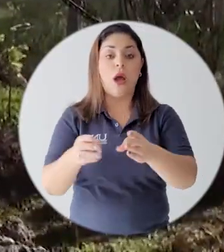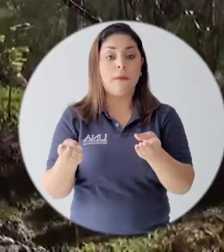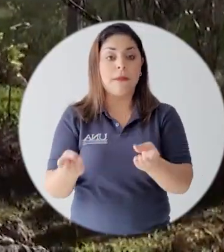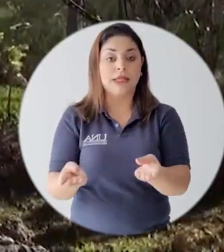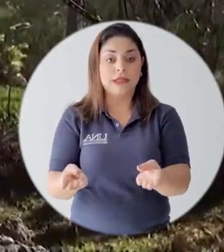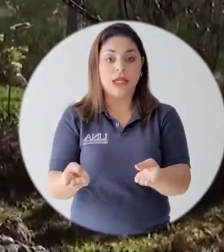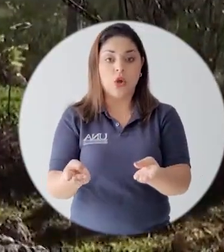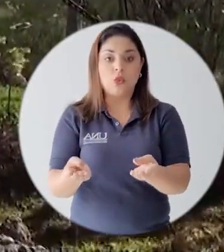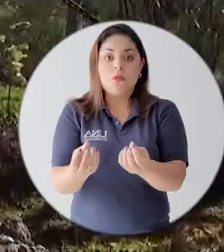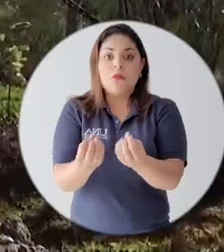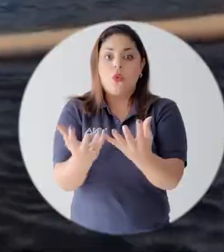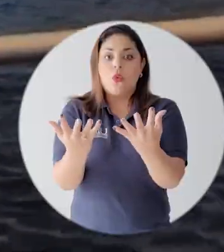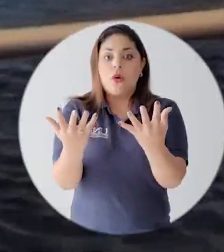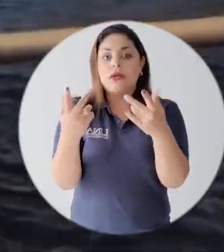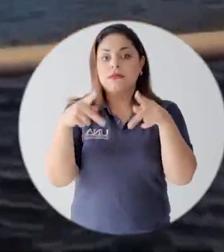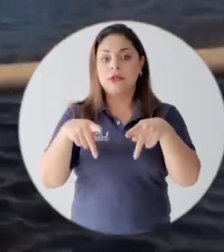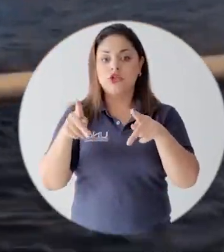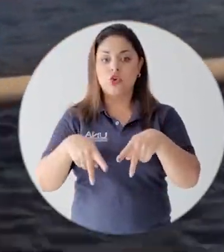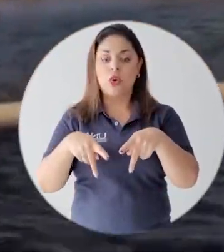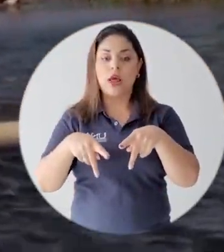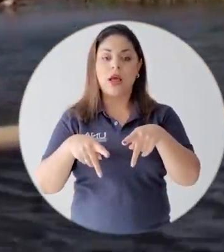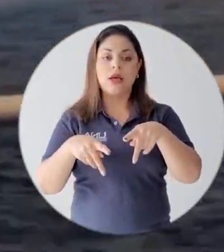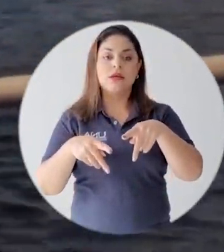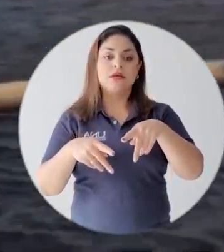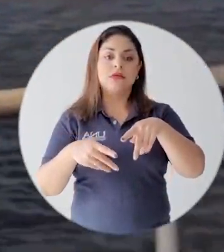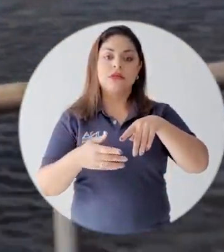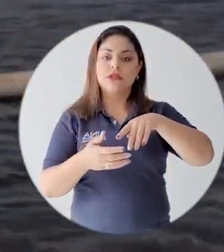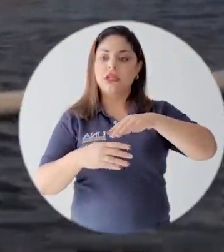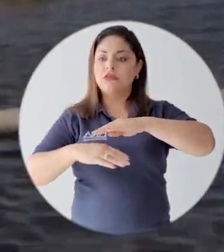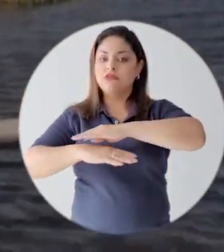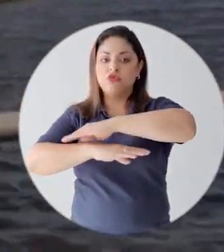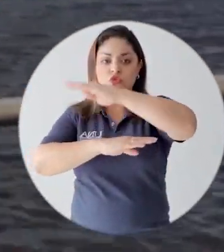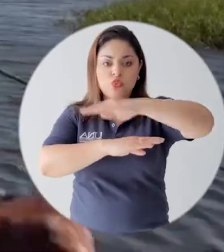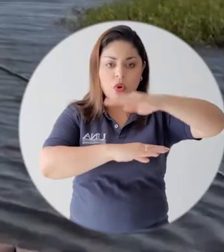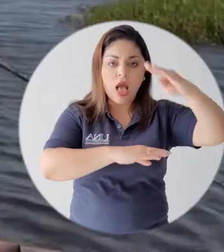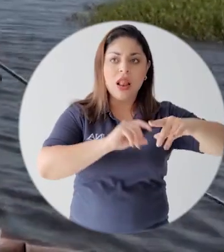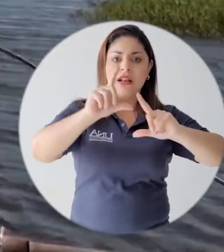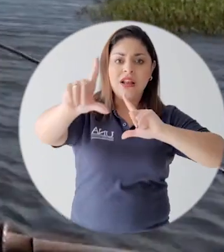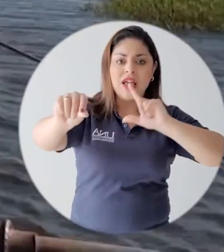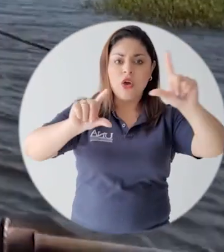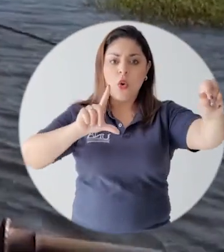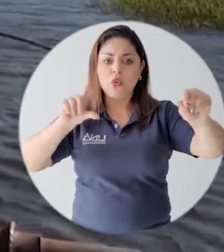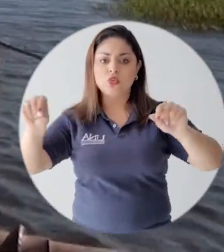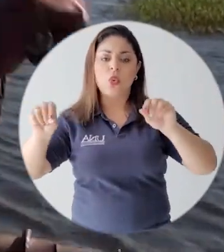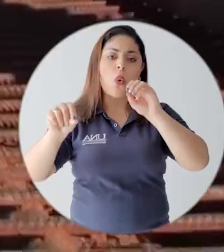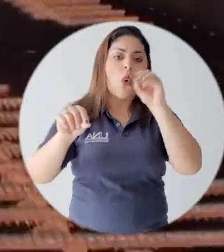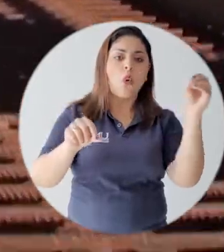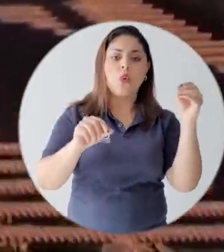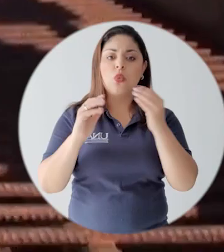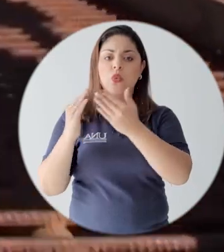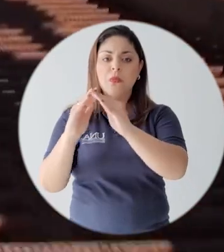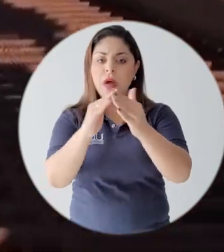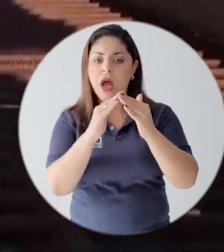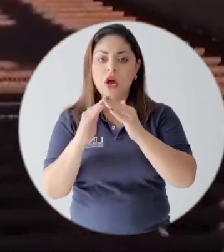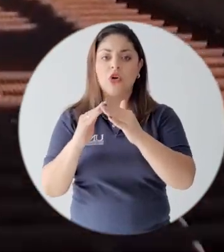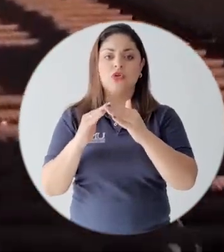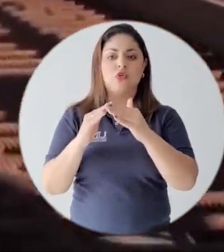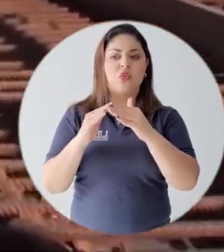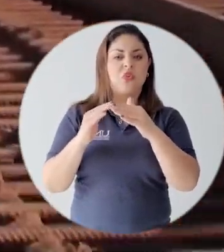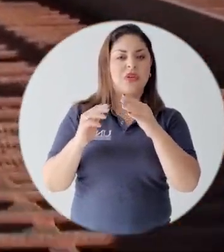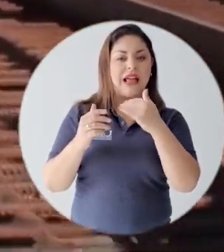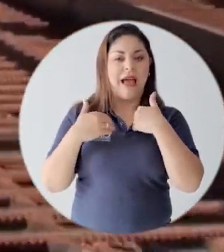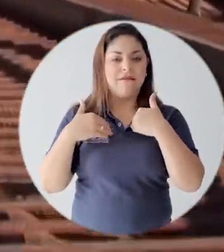de bachiller, cantidad de muchachos de las zonas rurales, de las zonas urbano, deprimidas, digamos,